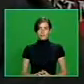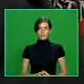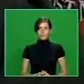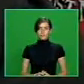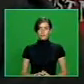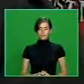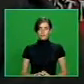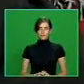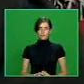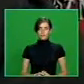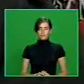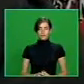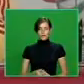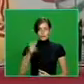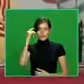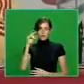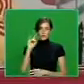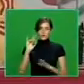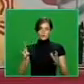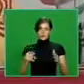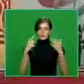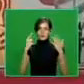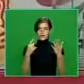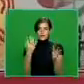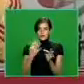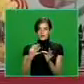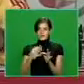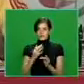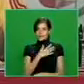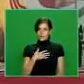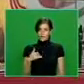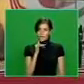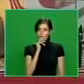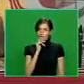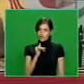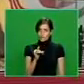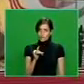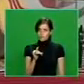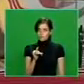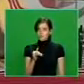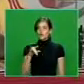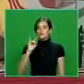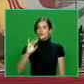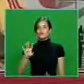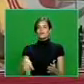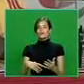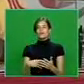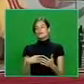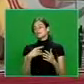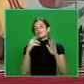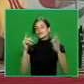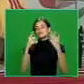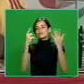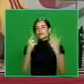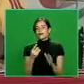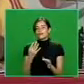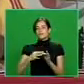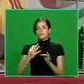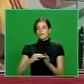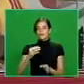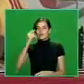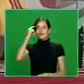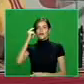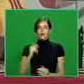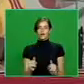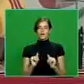ahora el lunes 16 de septiembre quiero anunciar el lunes 16 de septiembre el día